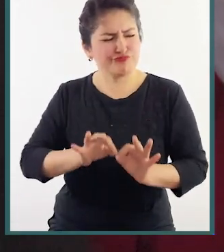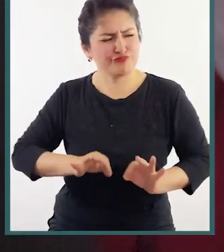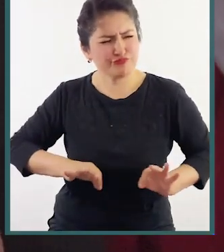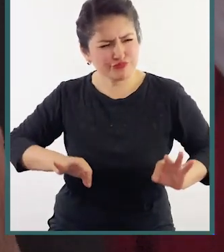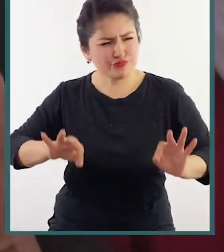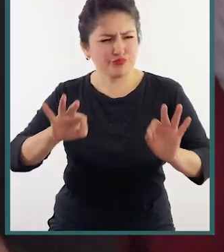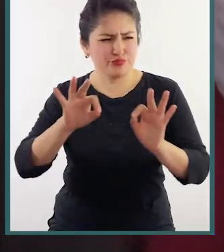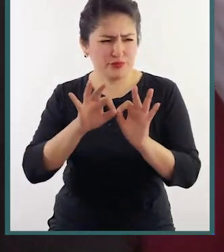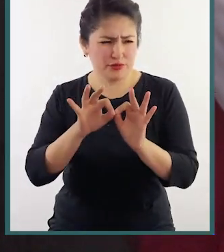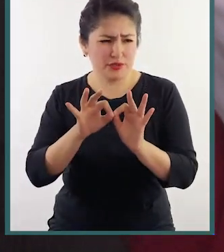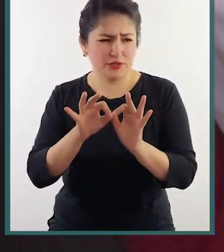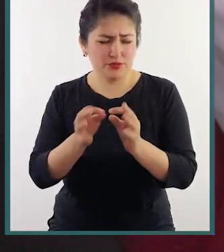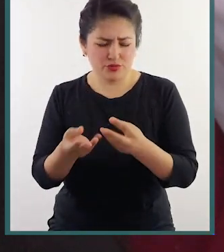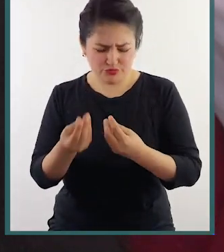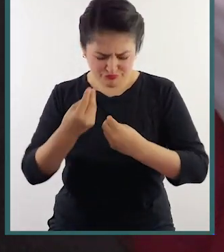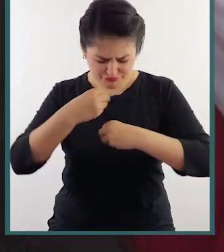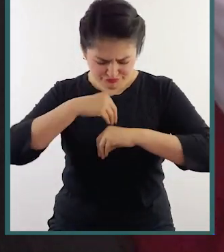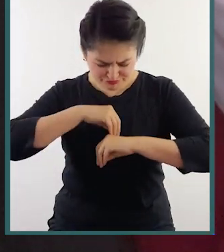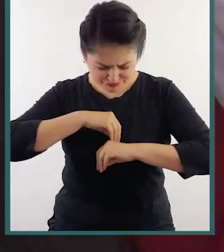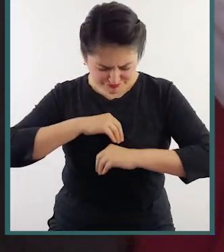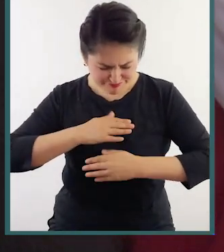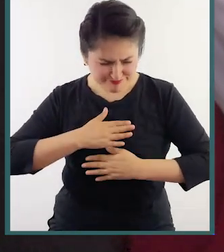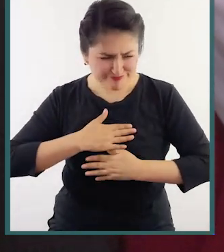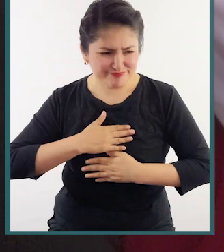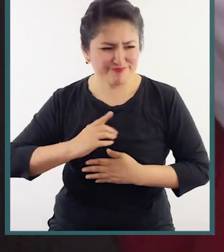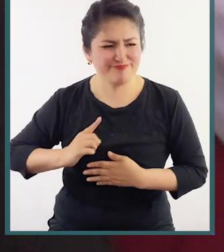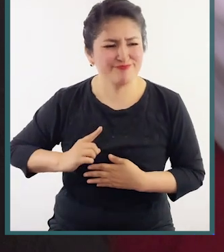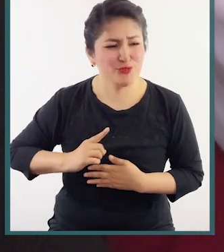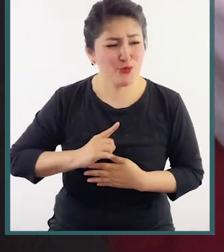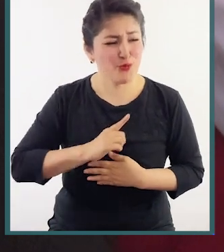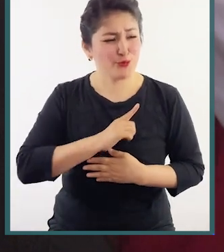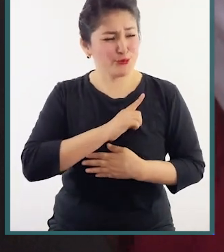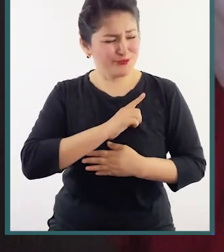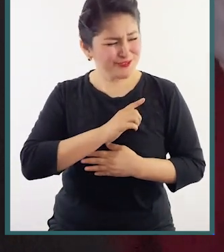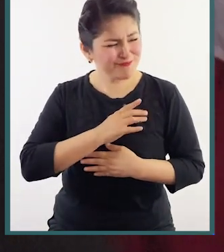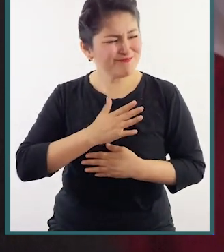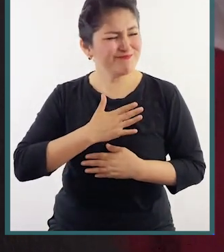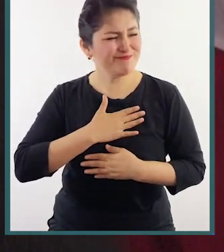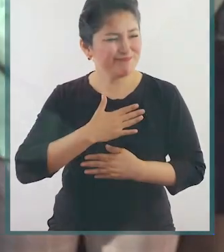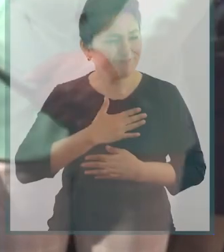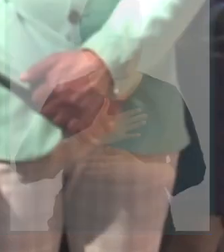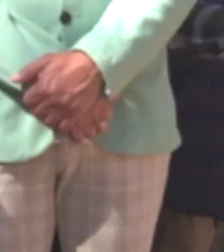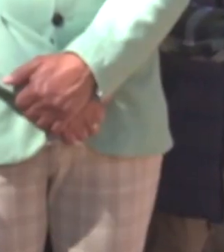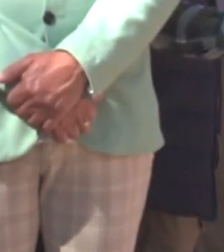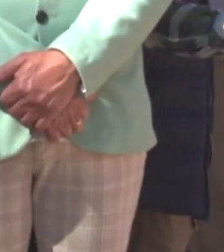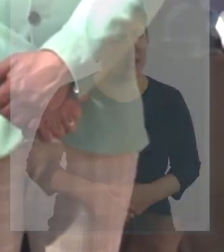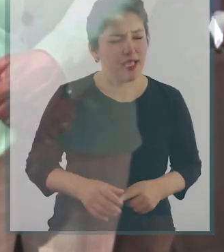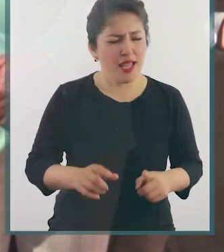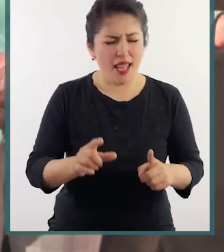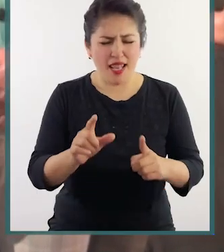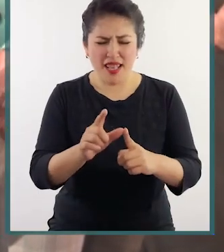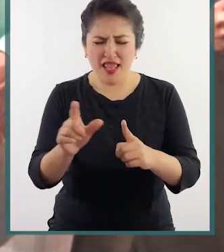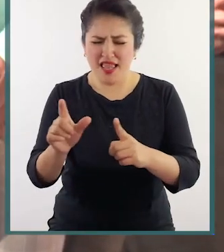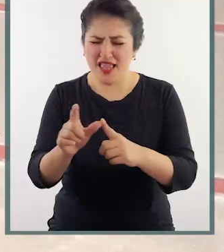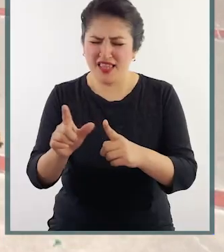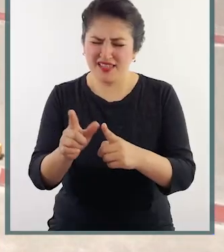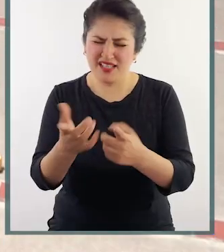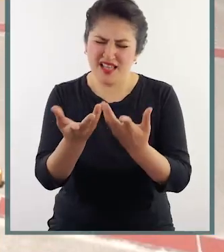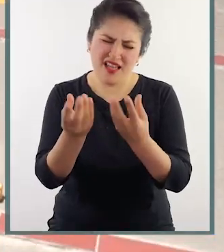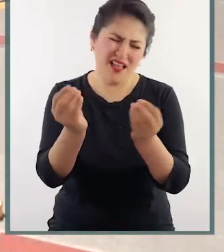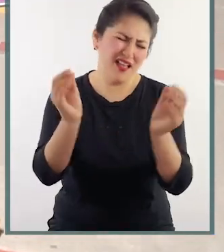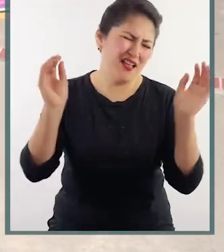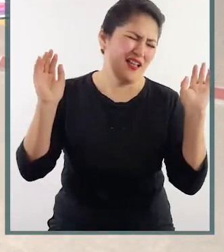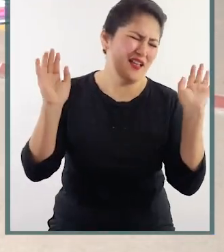para nosotros sentirnos orgullosos de lo que somos, ¿no? Las letras se van al